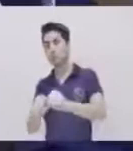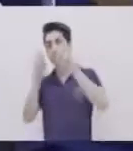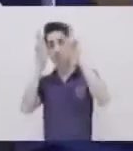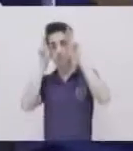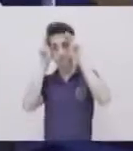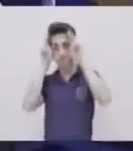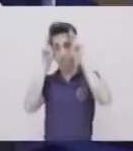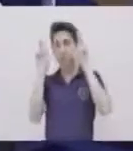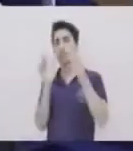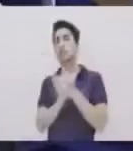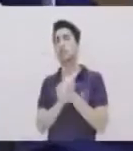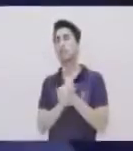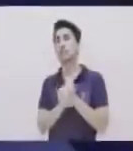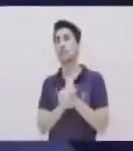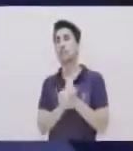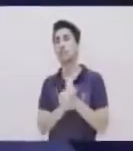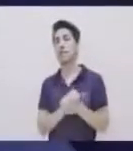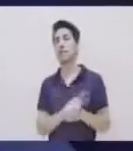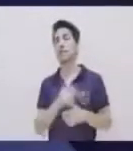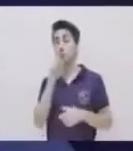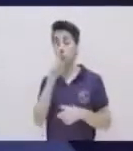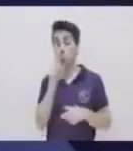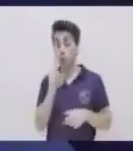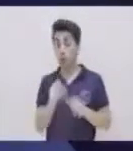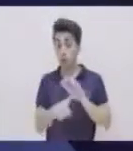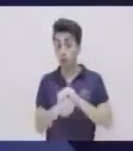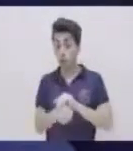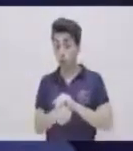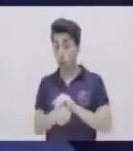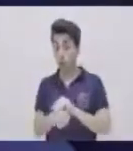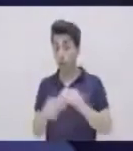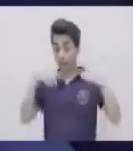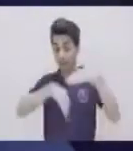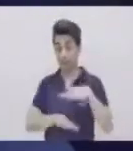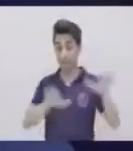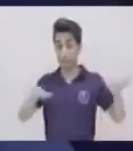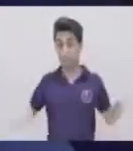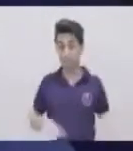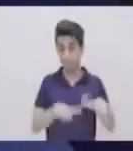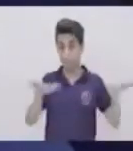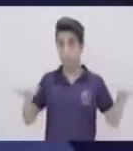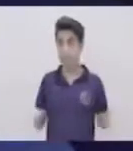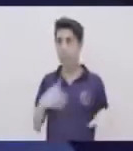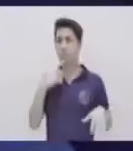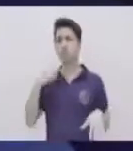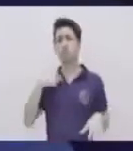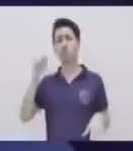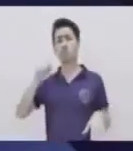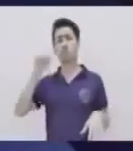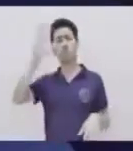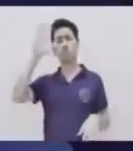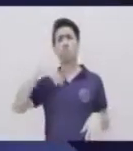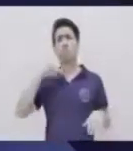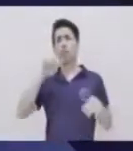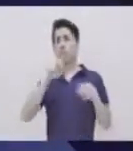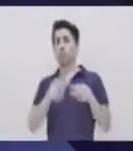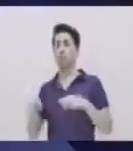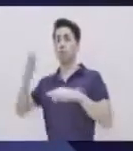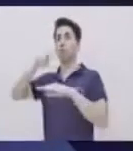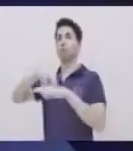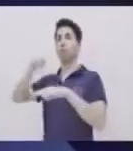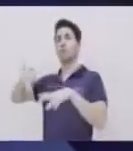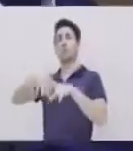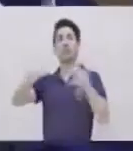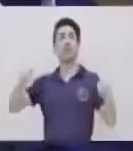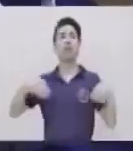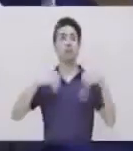que atrapar a una liebre. Una tortuga marina ofreció hacerlo. Ella sí podía moverse a la